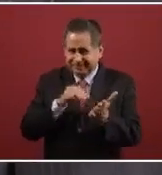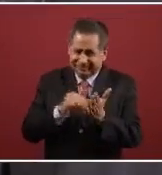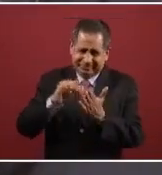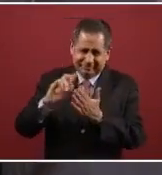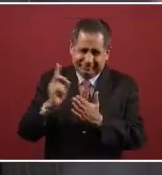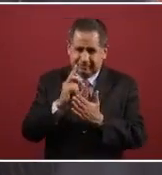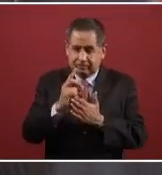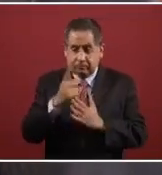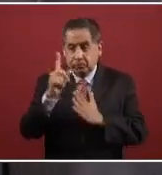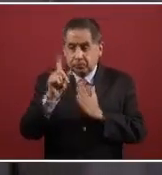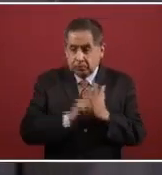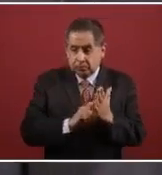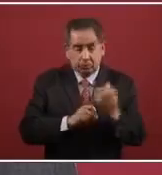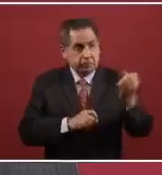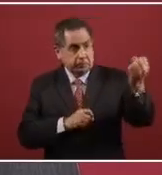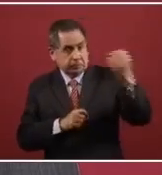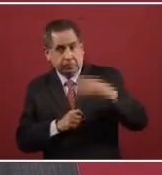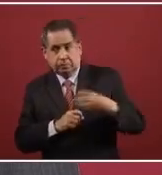3,000 millones de dólares al mes,